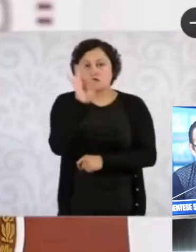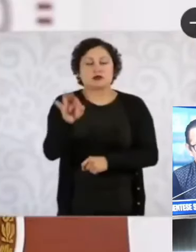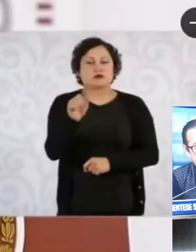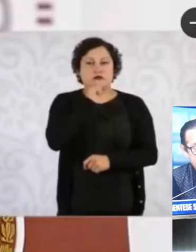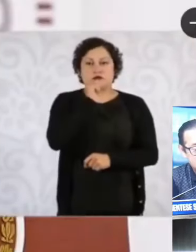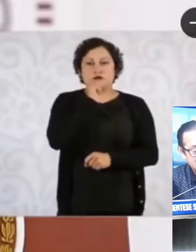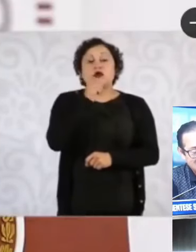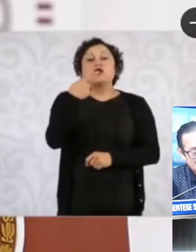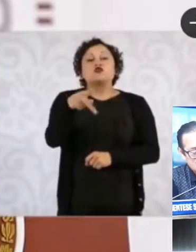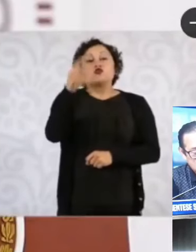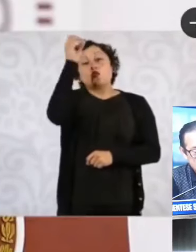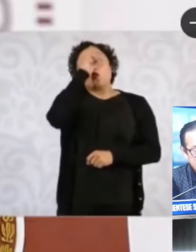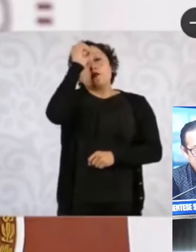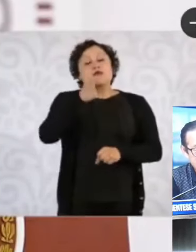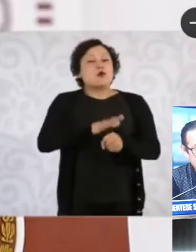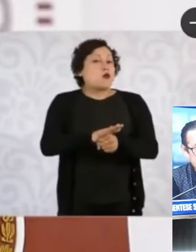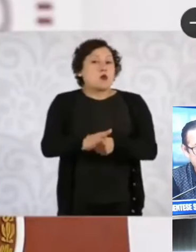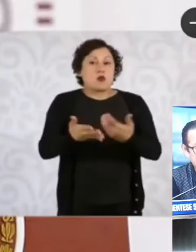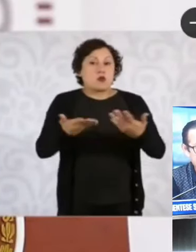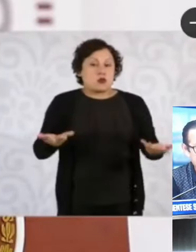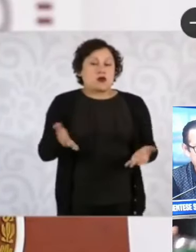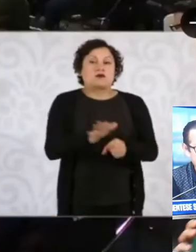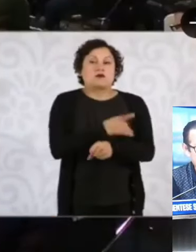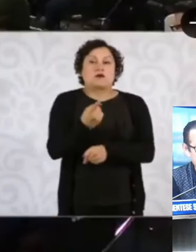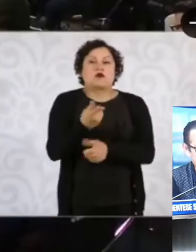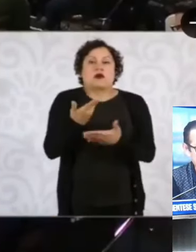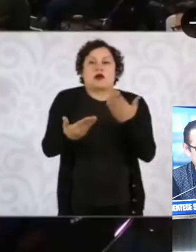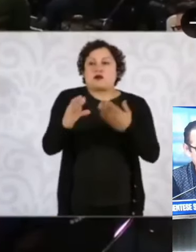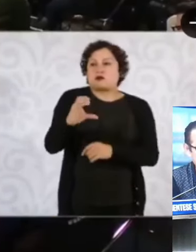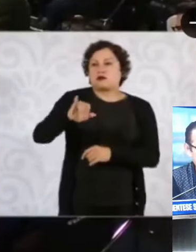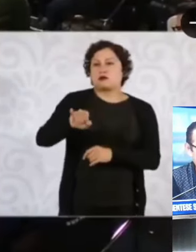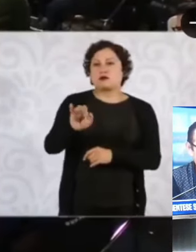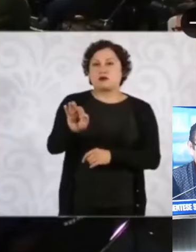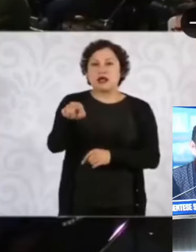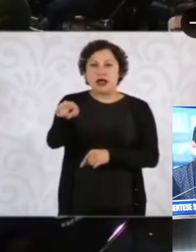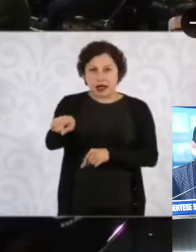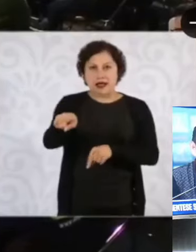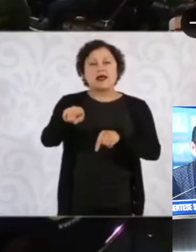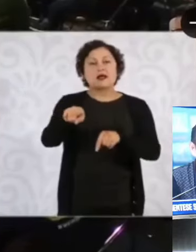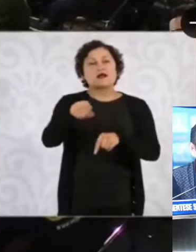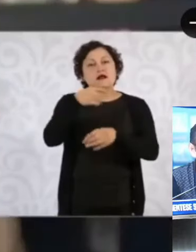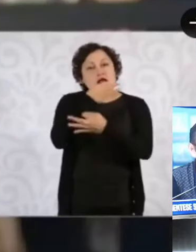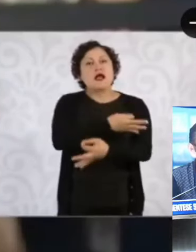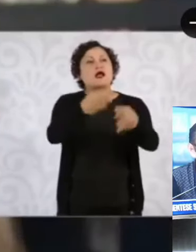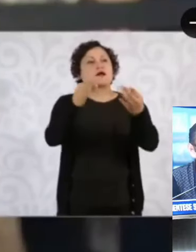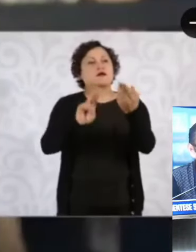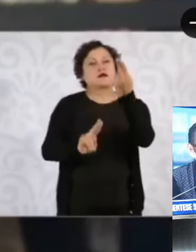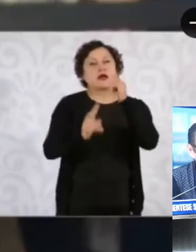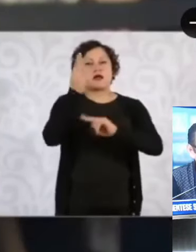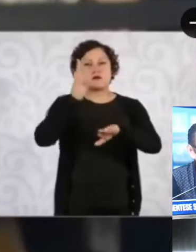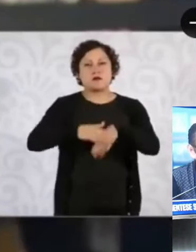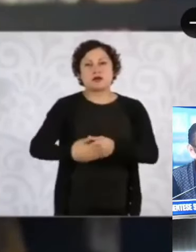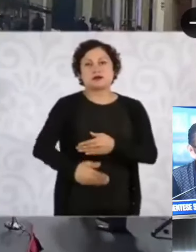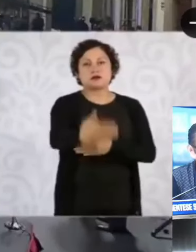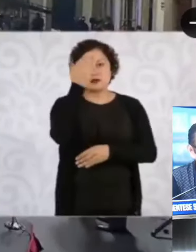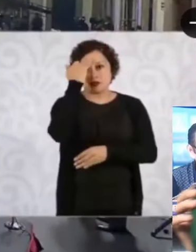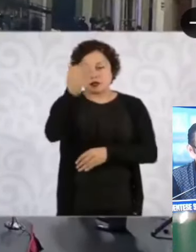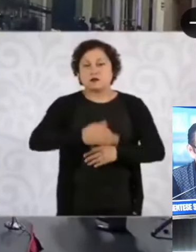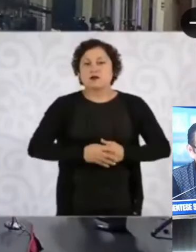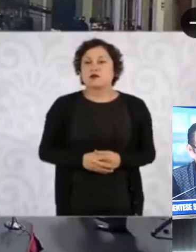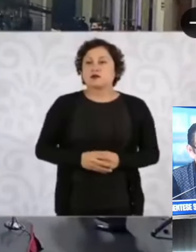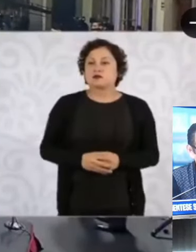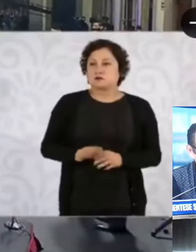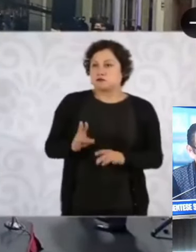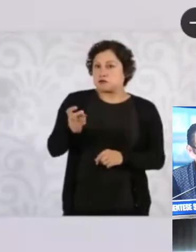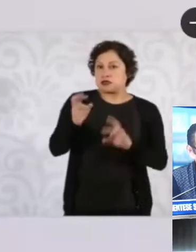usted, qué opina al respecto, esto se da, mientras el consejo, de la judicatura, extiende, la huelga, que mantienen los trabajadores. Me enteré, las